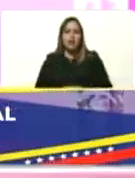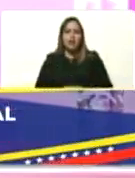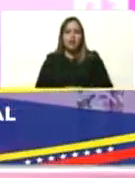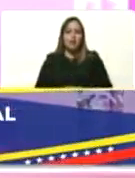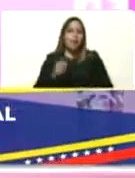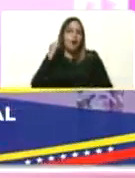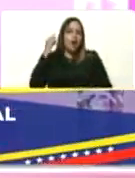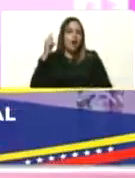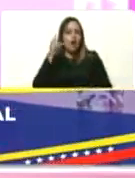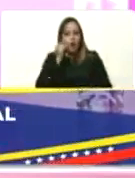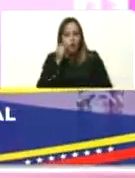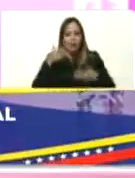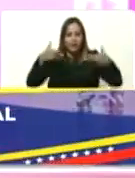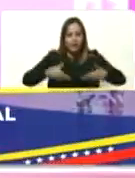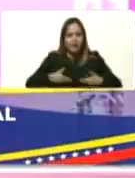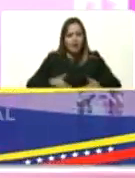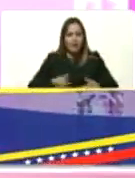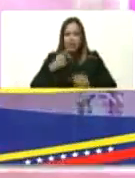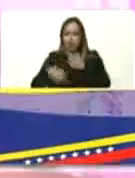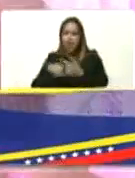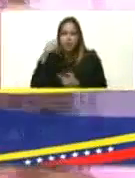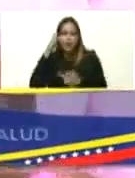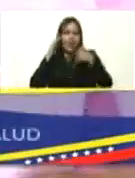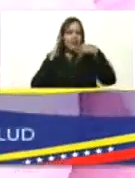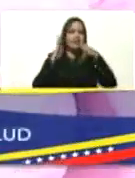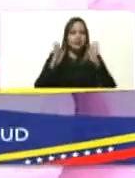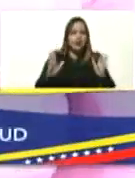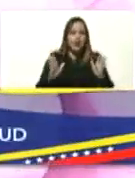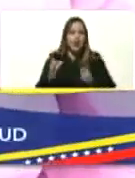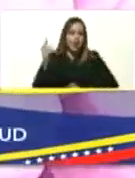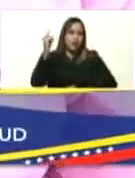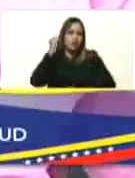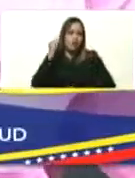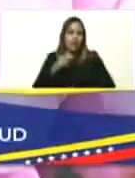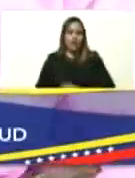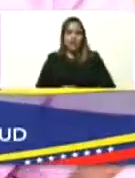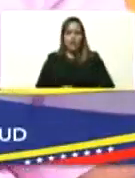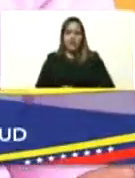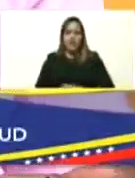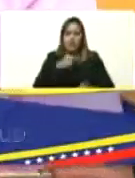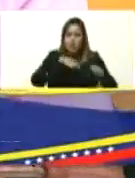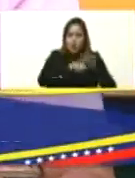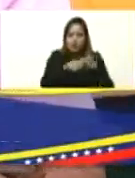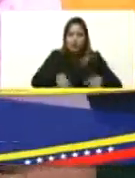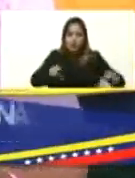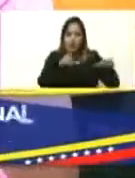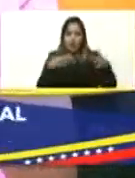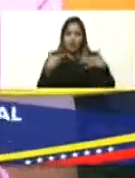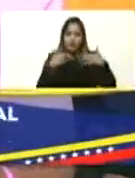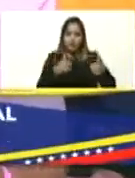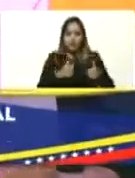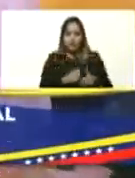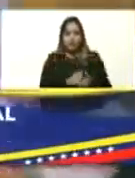porque diariamente están atendiendo a las mujeres en su consulta.